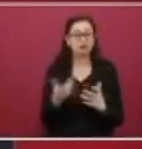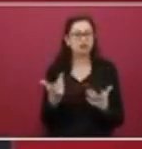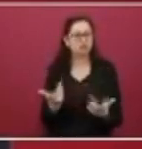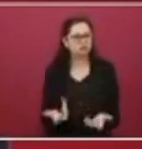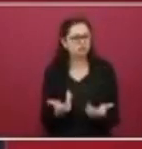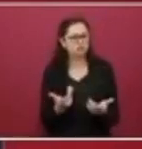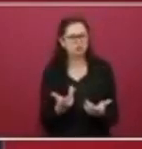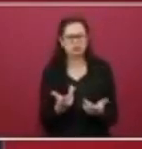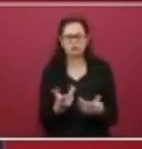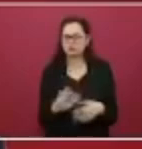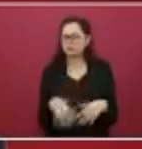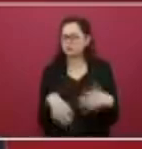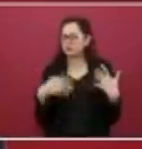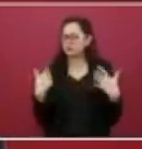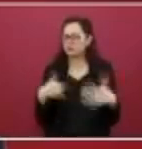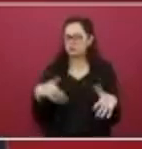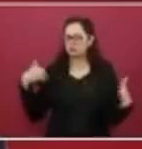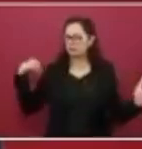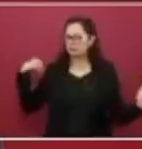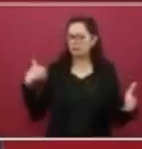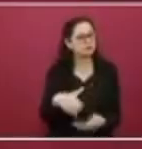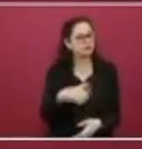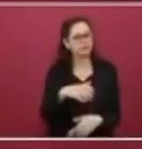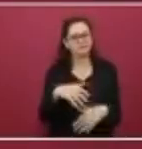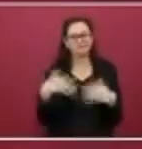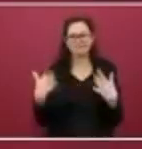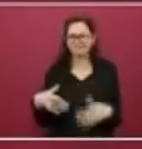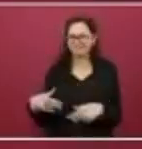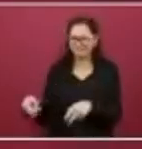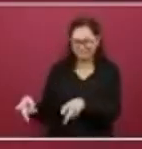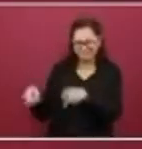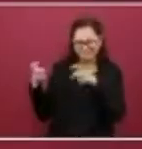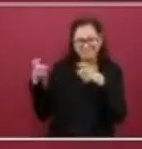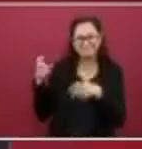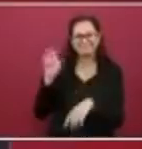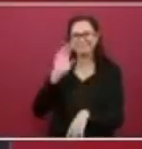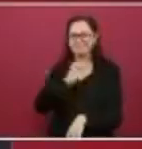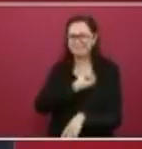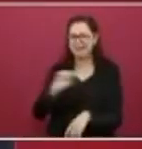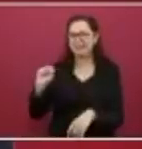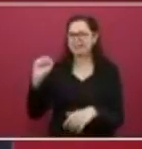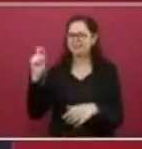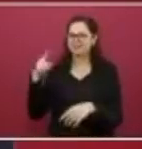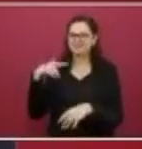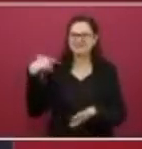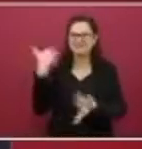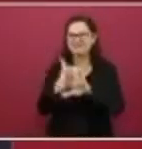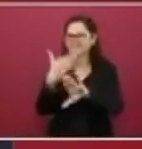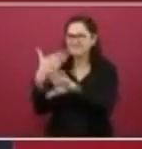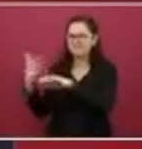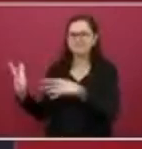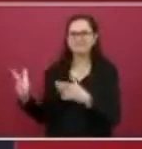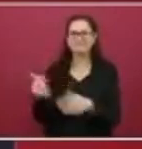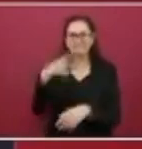Fue un gran abuso lo que se cometió. Vamos a